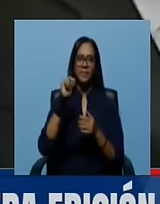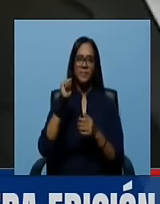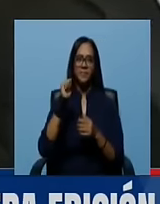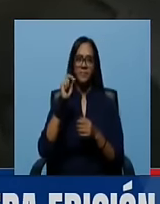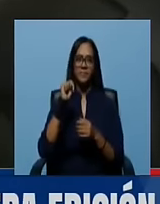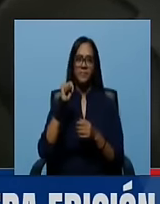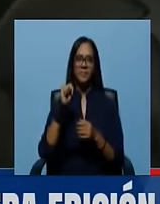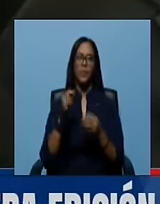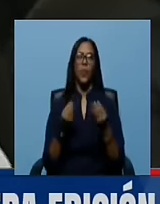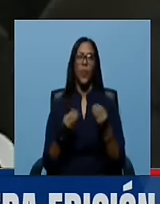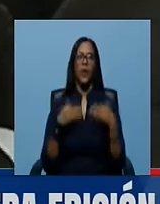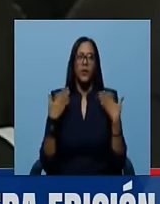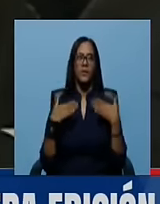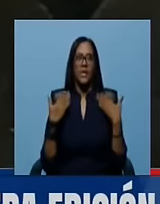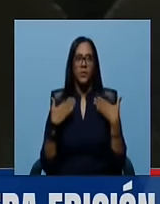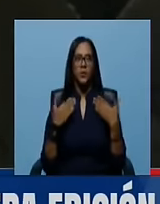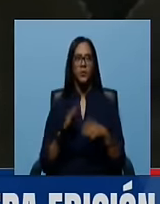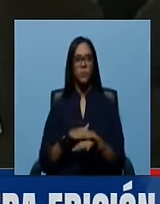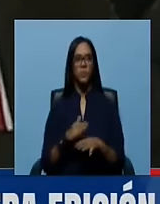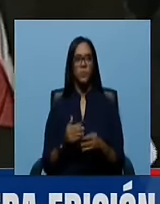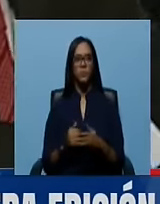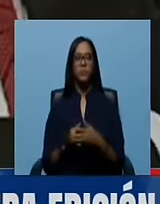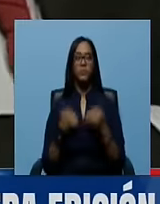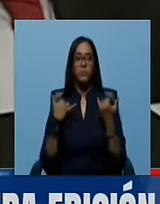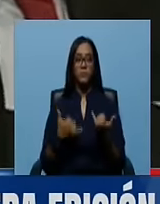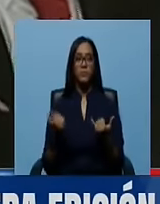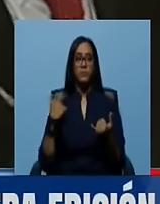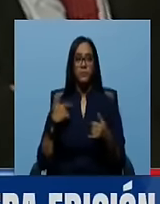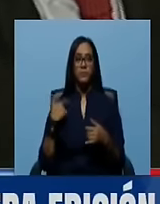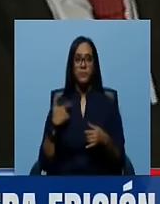muy contento porque ya tenemos